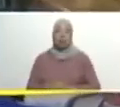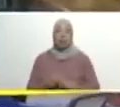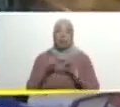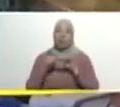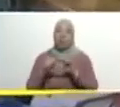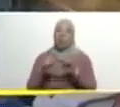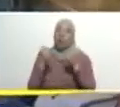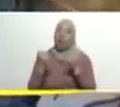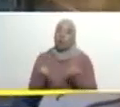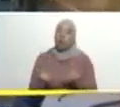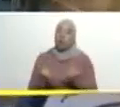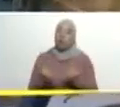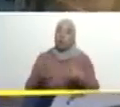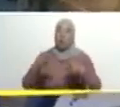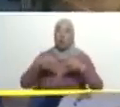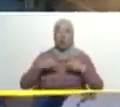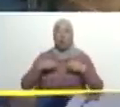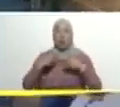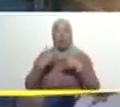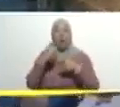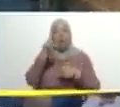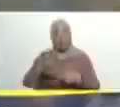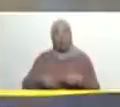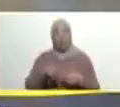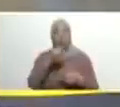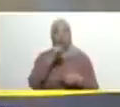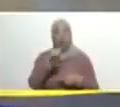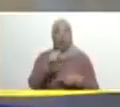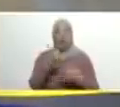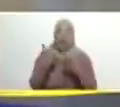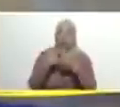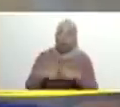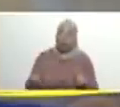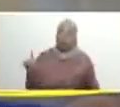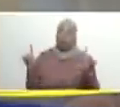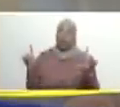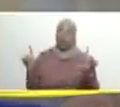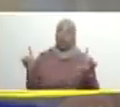precisamente lo que representa el legado libertario,